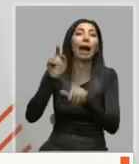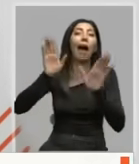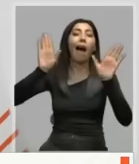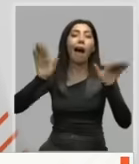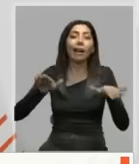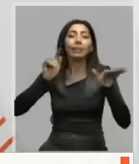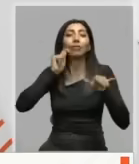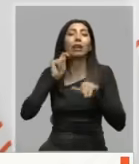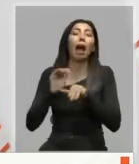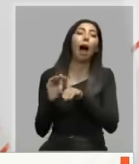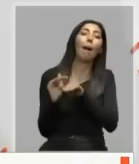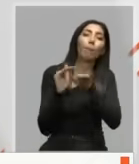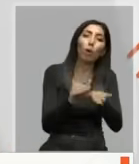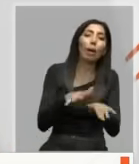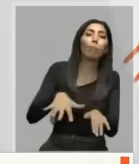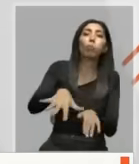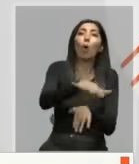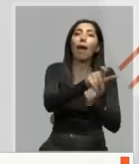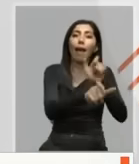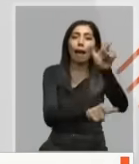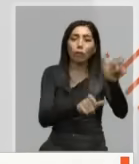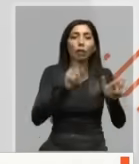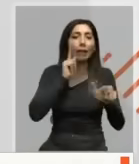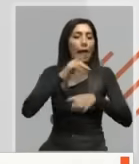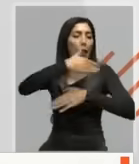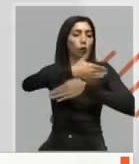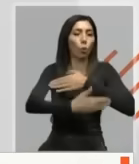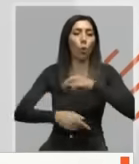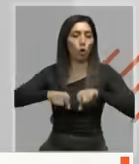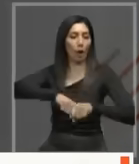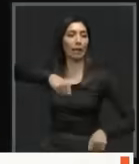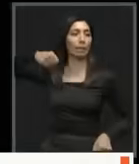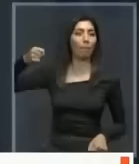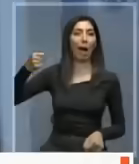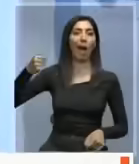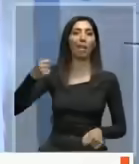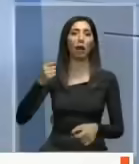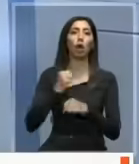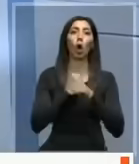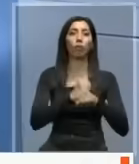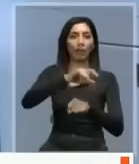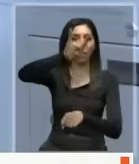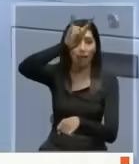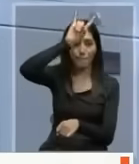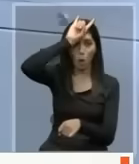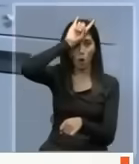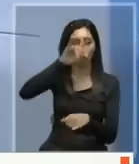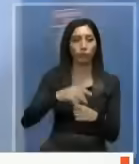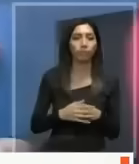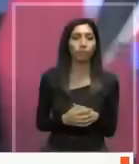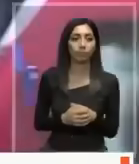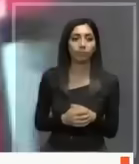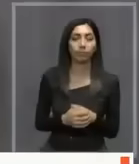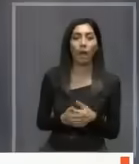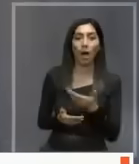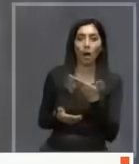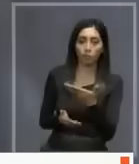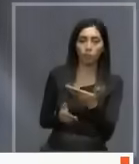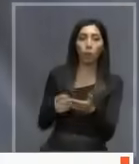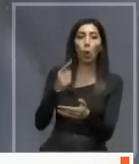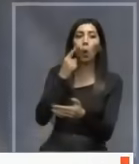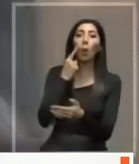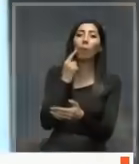ángel alado con un escudo y una espada que le pone el pie al demonio. Como ven, la noticia está aquí, amigos.